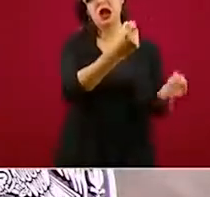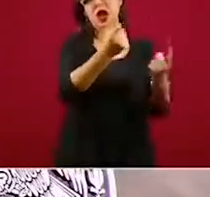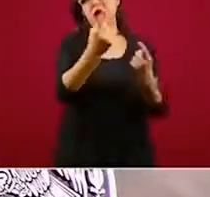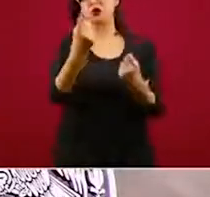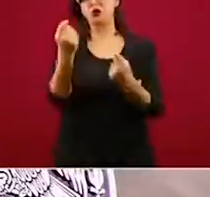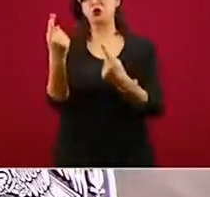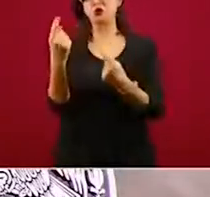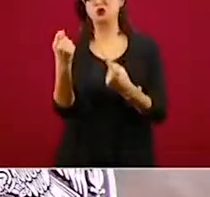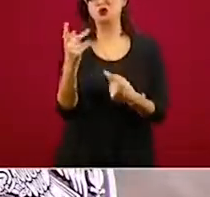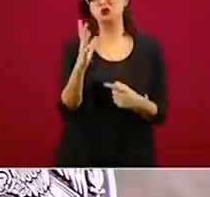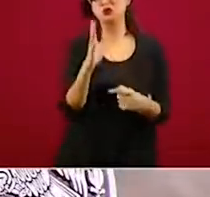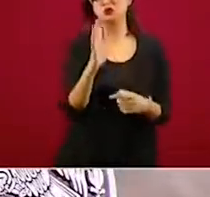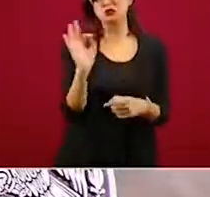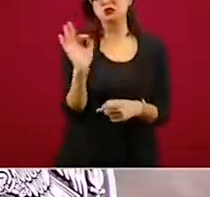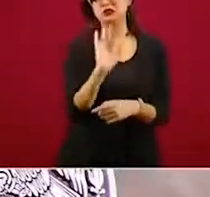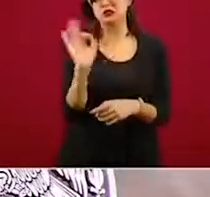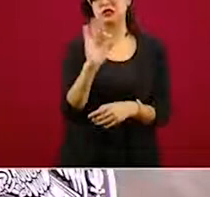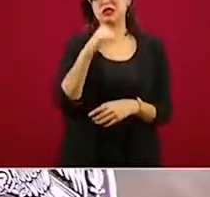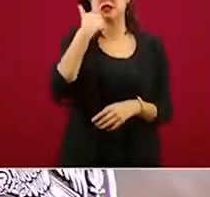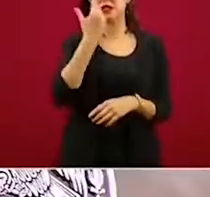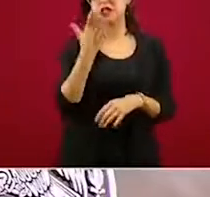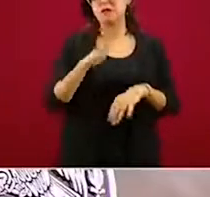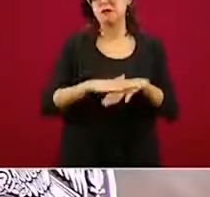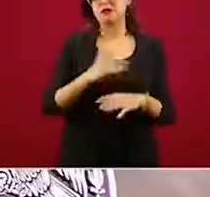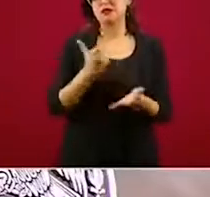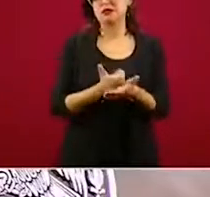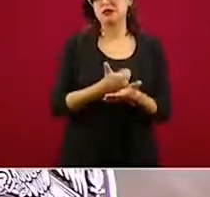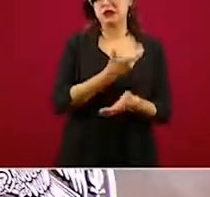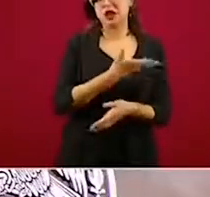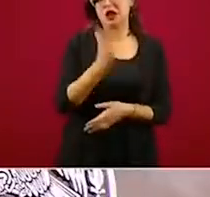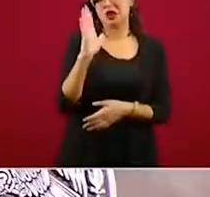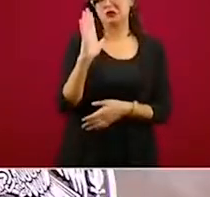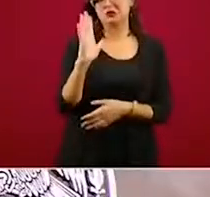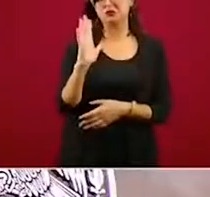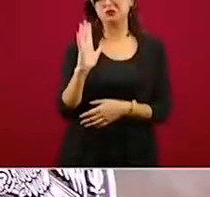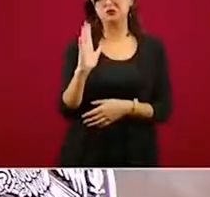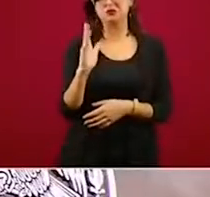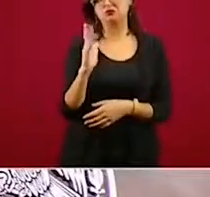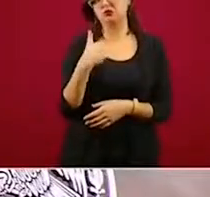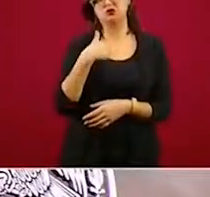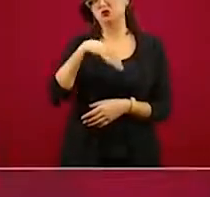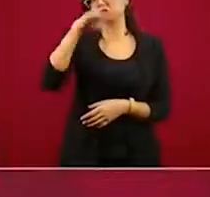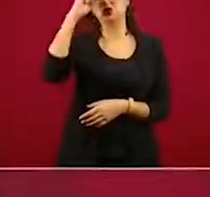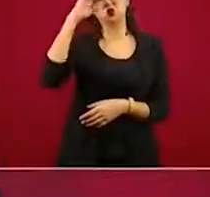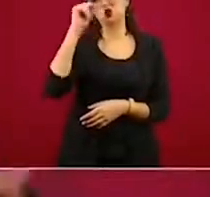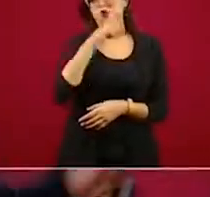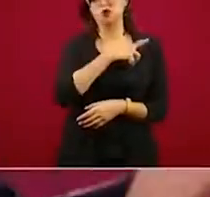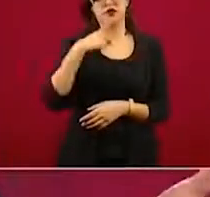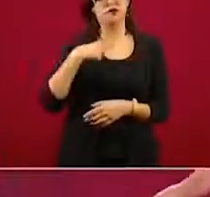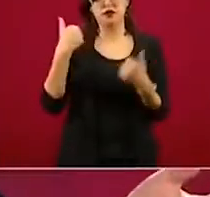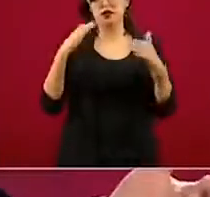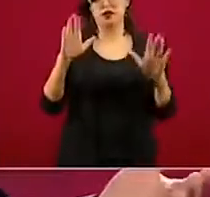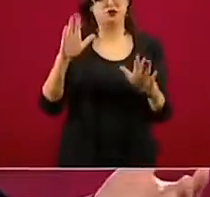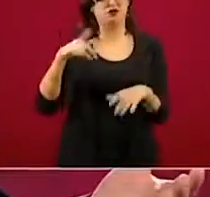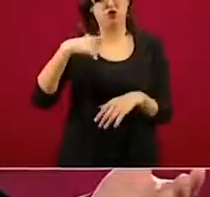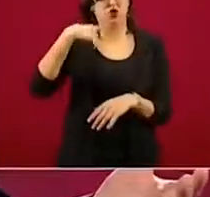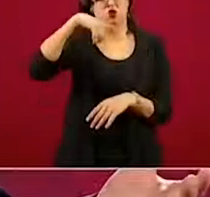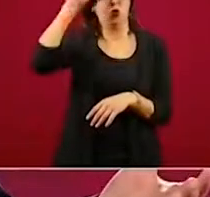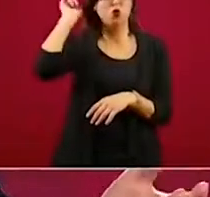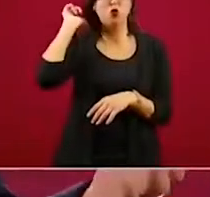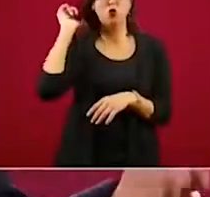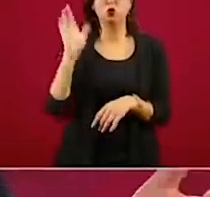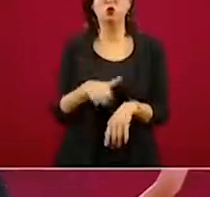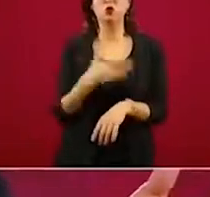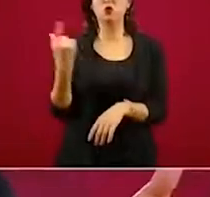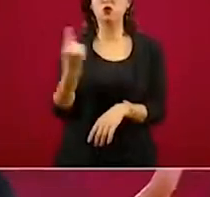cientos privados que haya pretendido aumentar las colegiaturas, lo cual me parece una locura en las circunstancias actuales, porque lo que